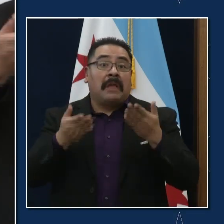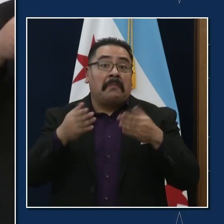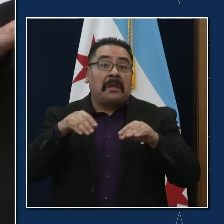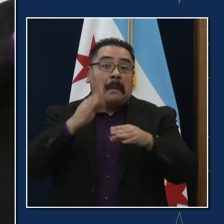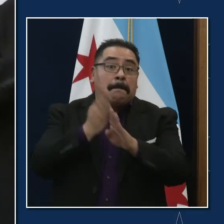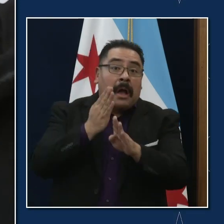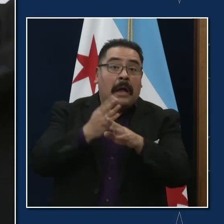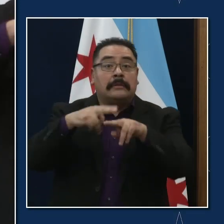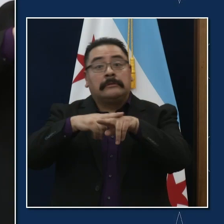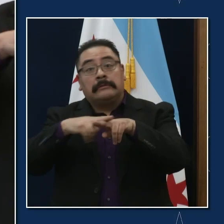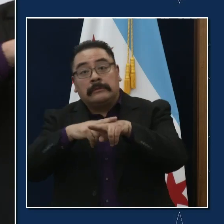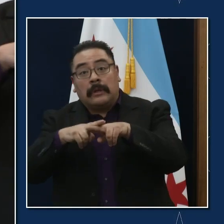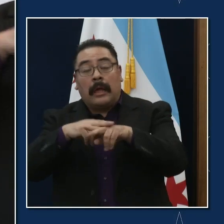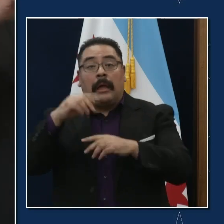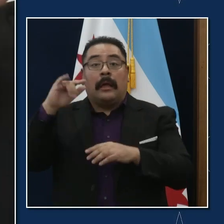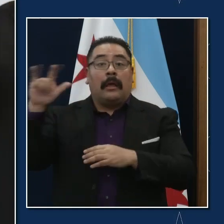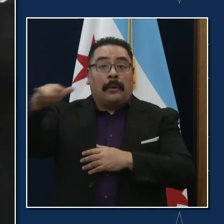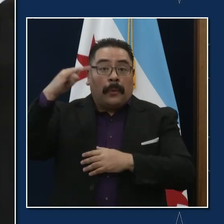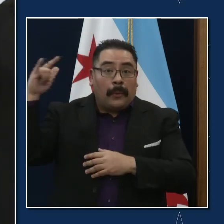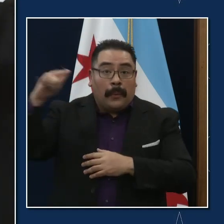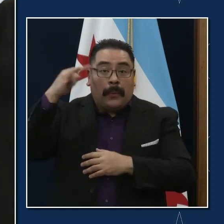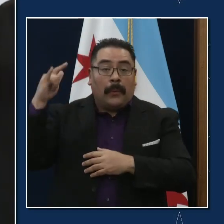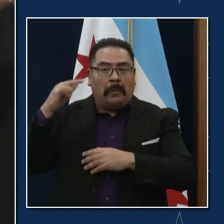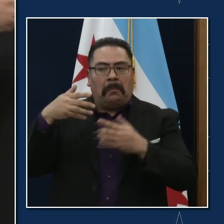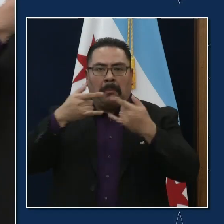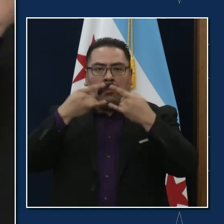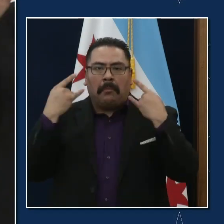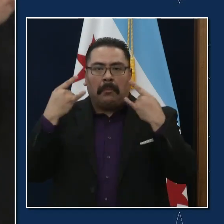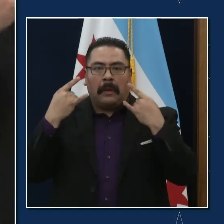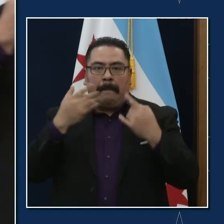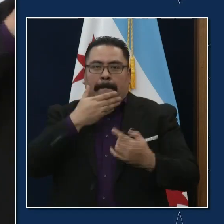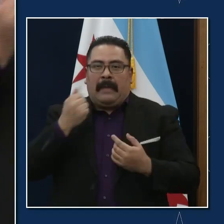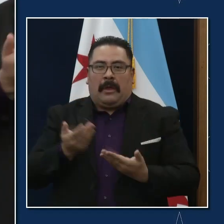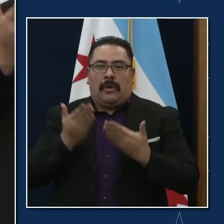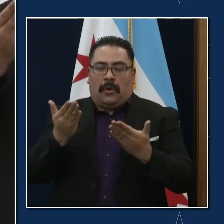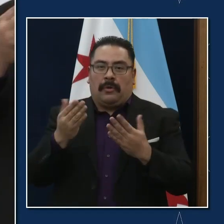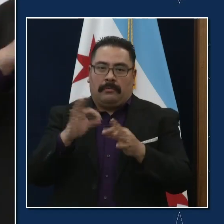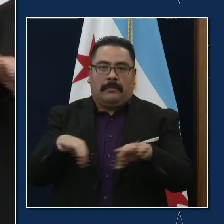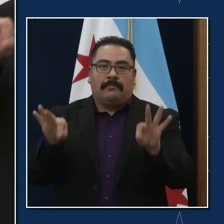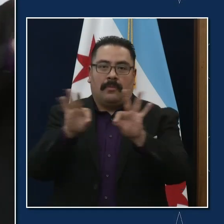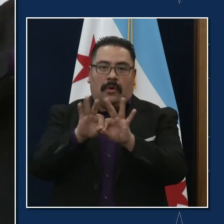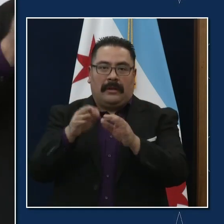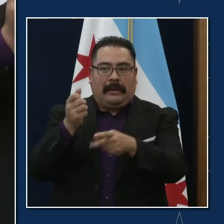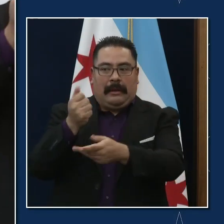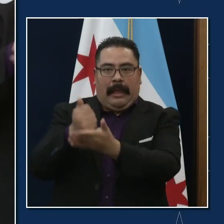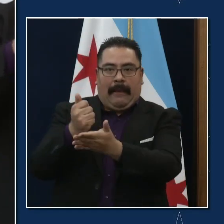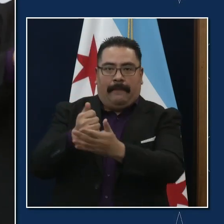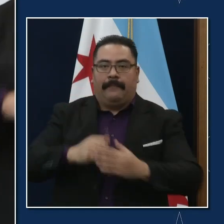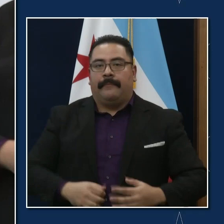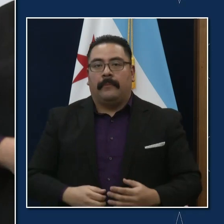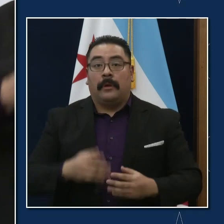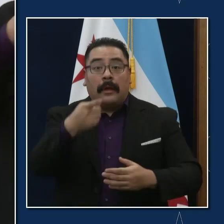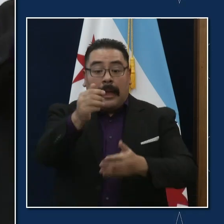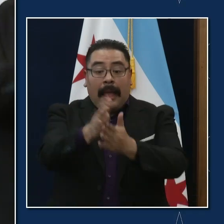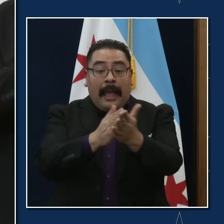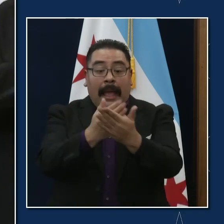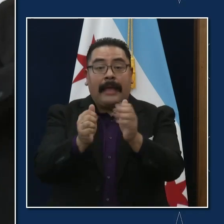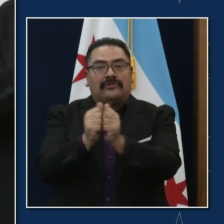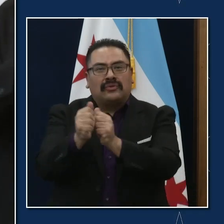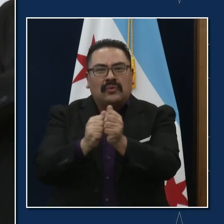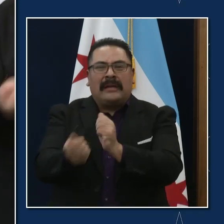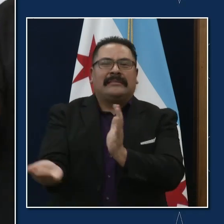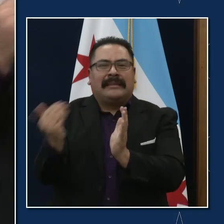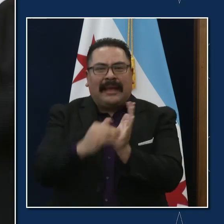público, ferrocarril, aeropuertos y viajes en aviones son especialmente protectivas. Lávese las manos con